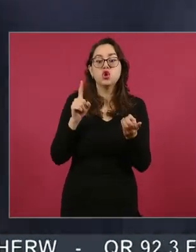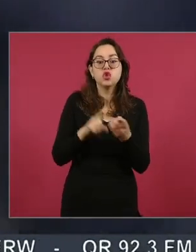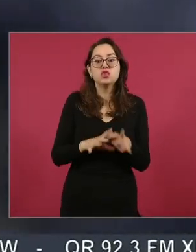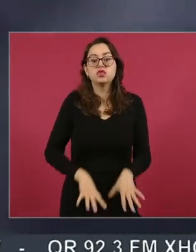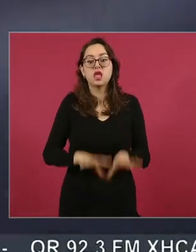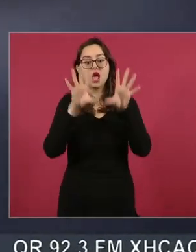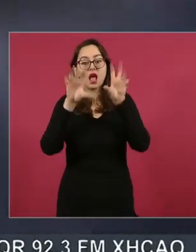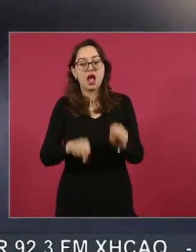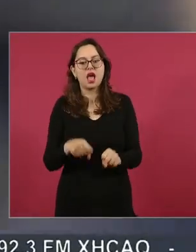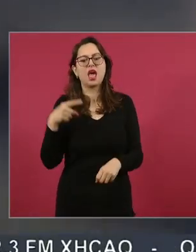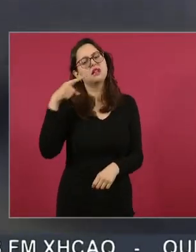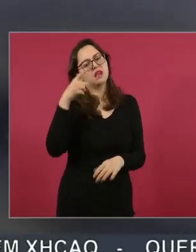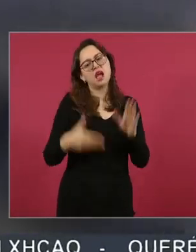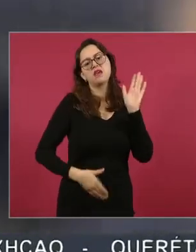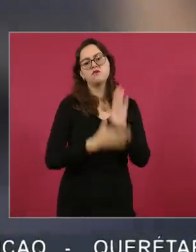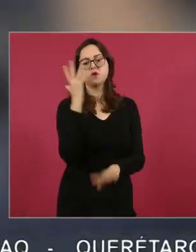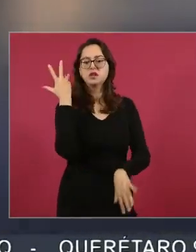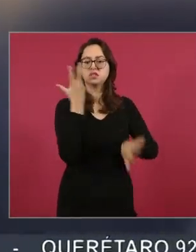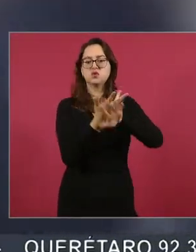Miami estaba ya. Te escucho.